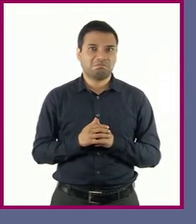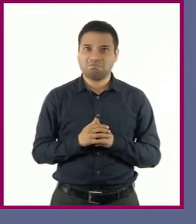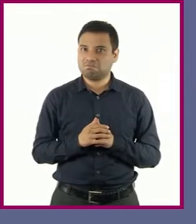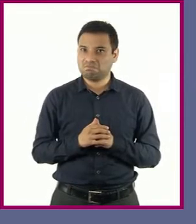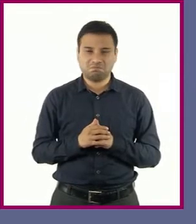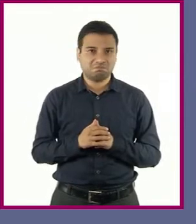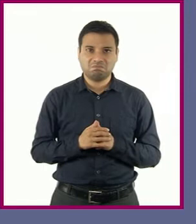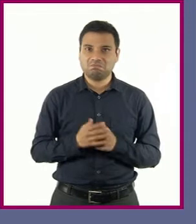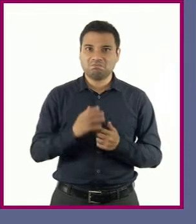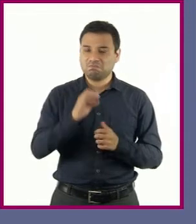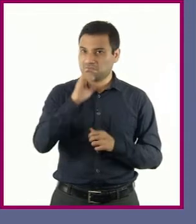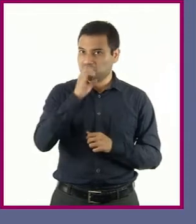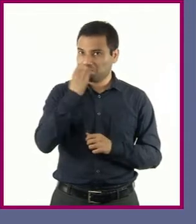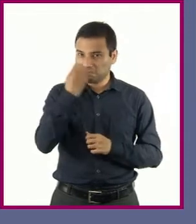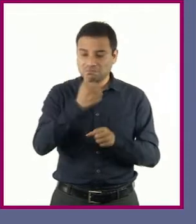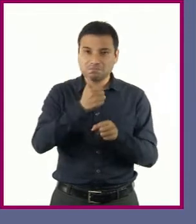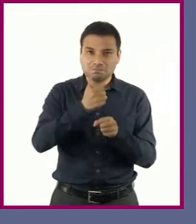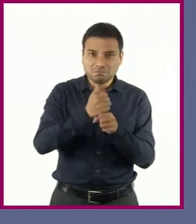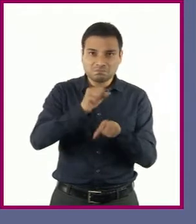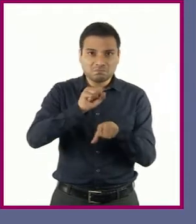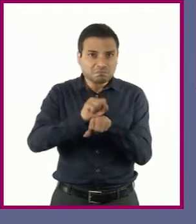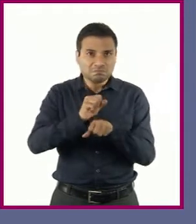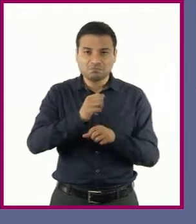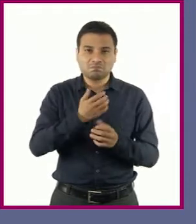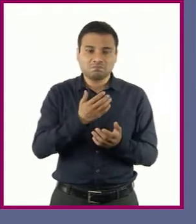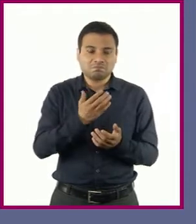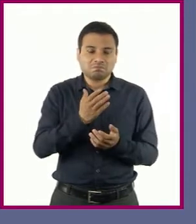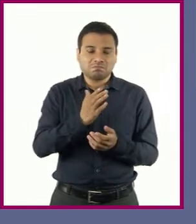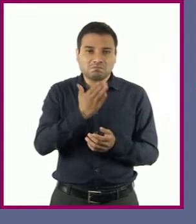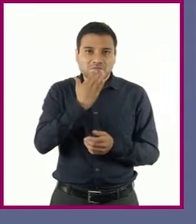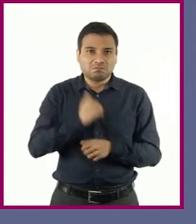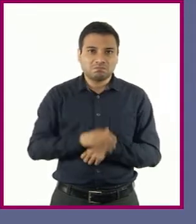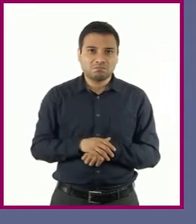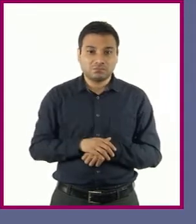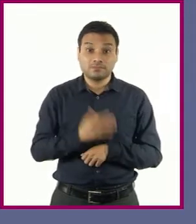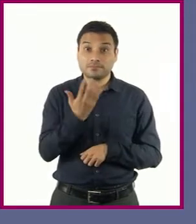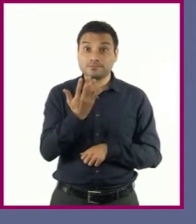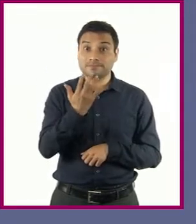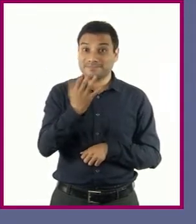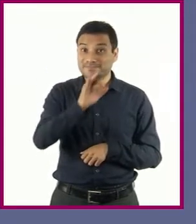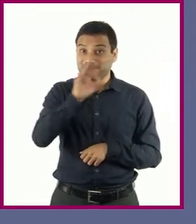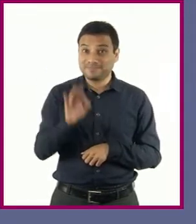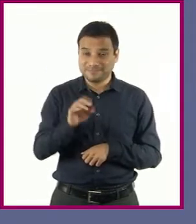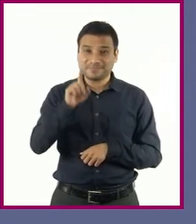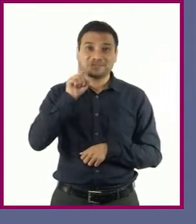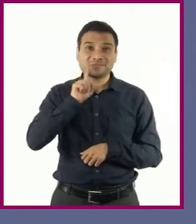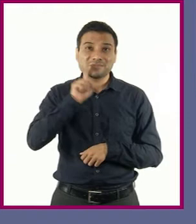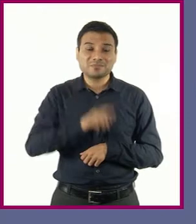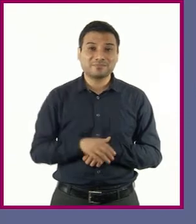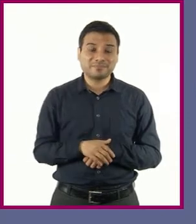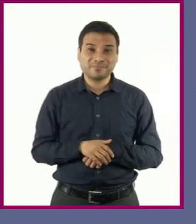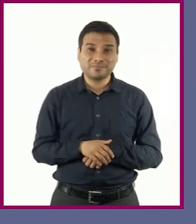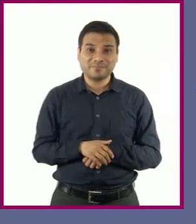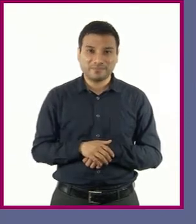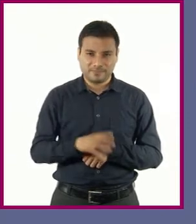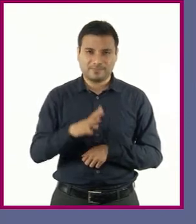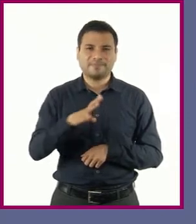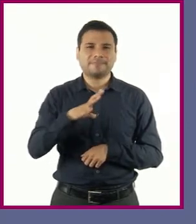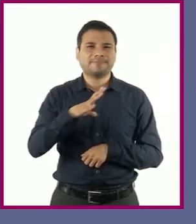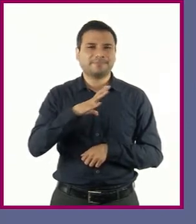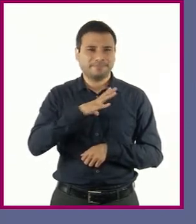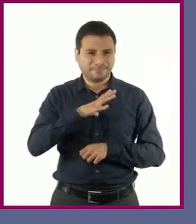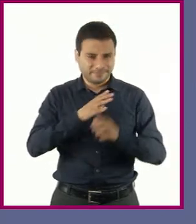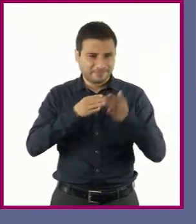educativas básicas. 55% de ellas son mujeres. Existen una serie de barreras que impiden que todas